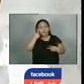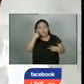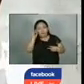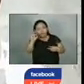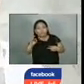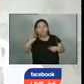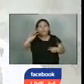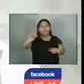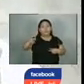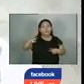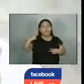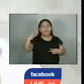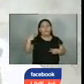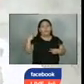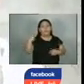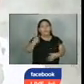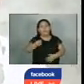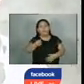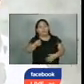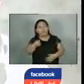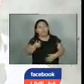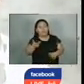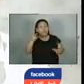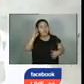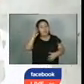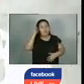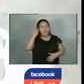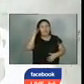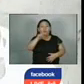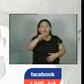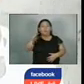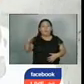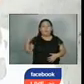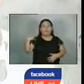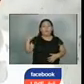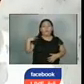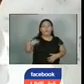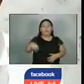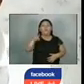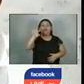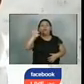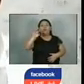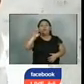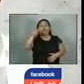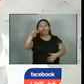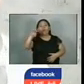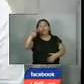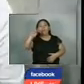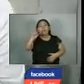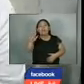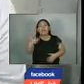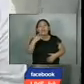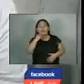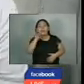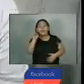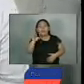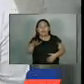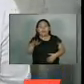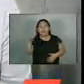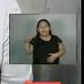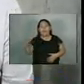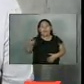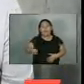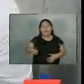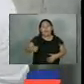el subdirector de esa corporación, es decir, el subcomisionado Douglas Funes. Vamos a escuchar las declaraciones